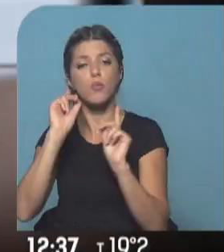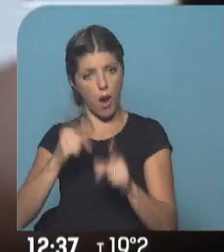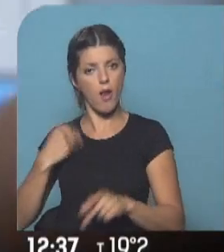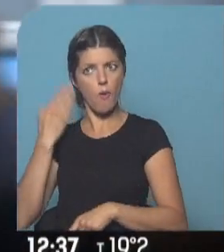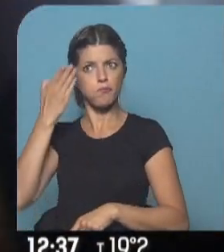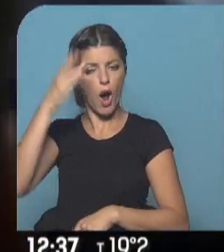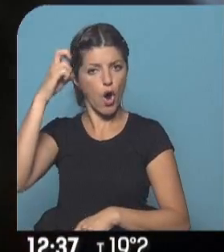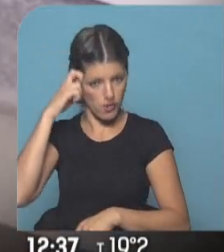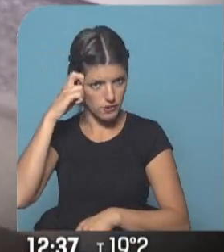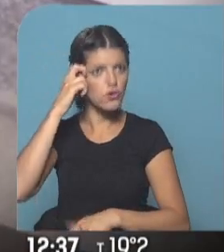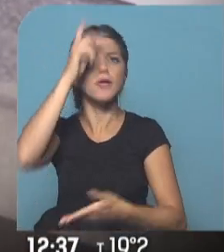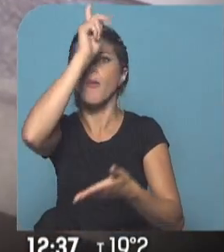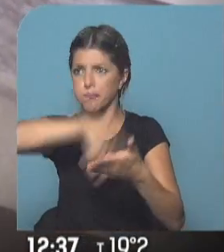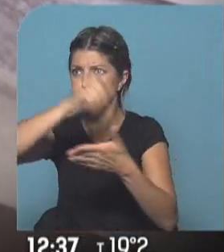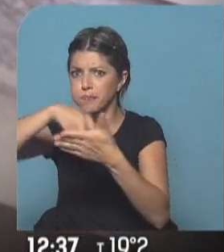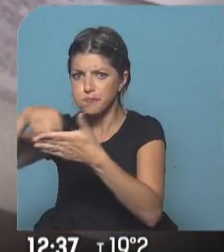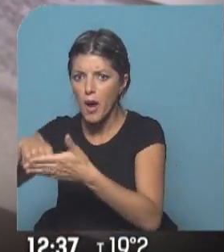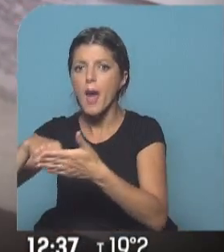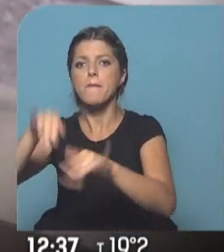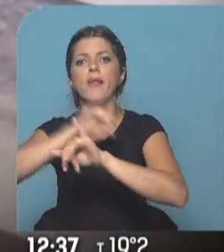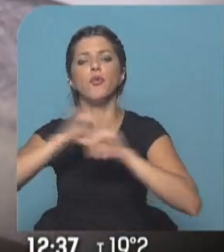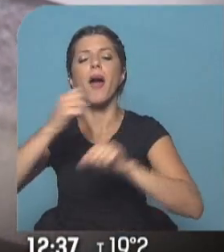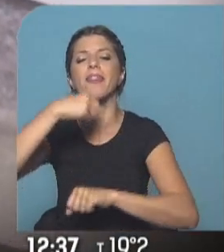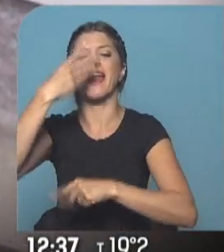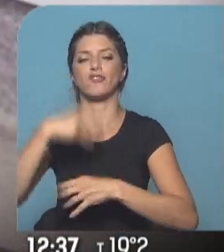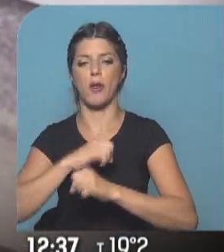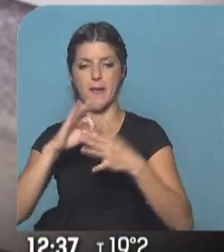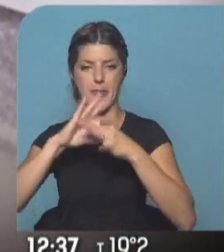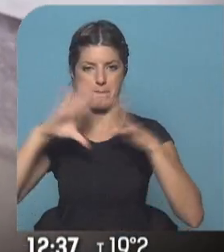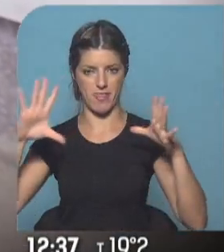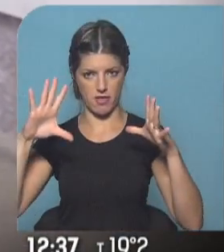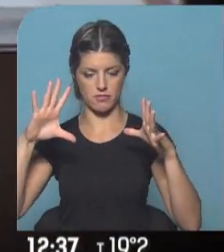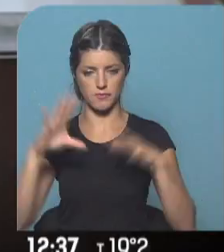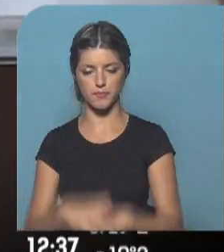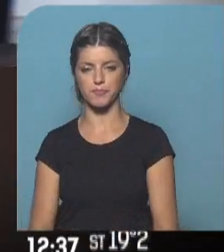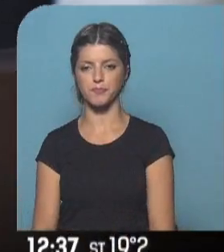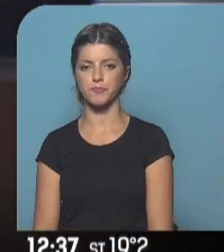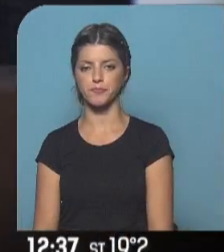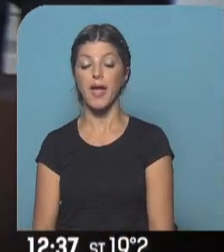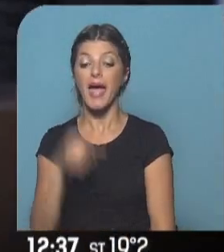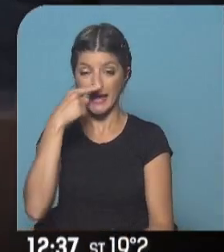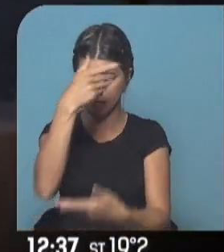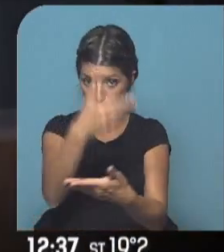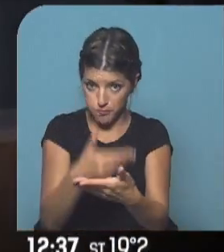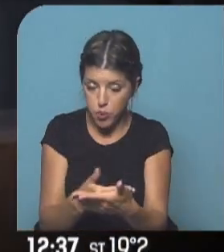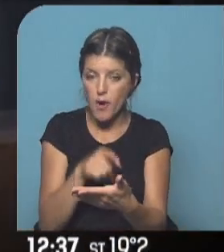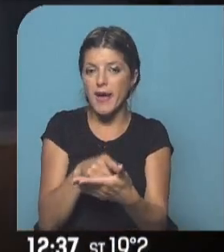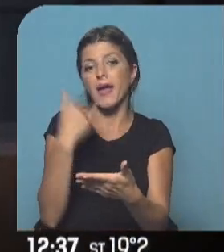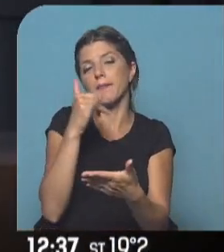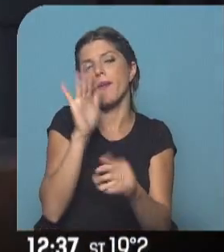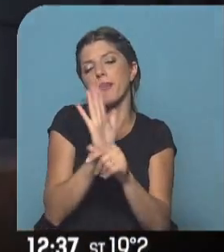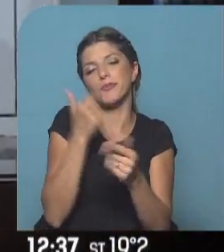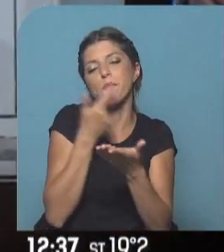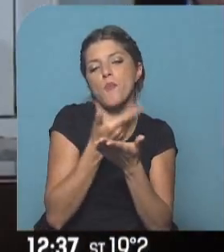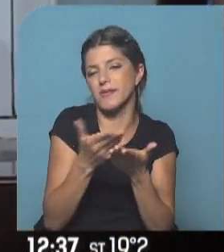Parlamento, donde firmaron el documento que anuncia la declaración de independencia de Cataluña. Un documento de carácter más simbólico que